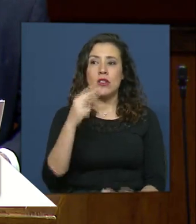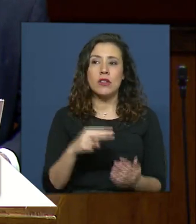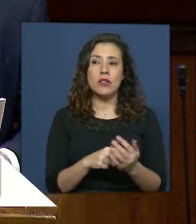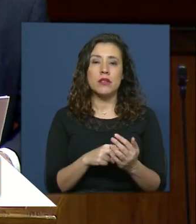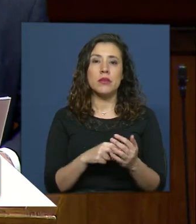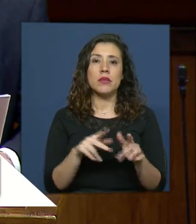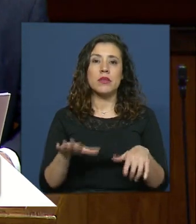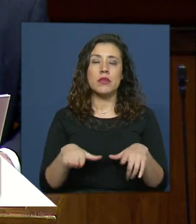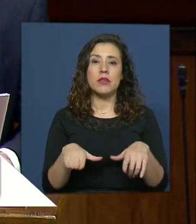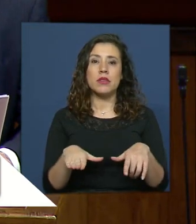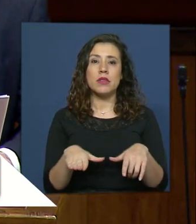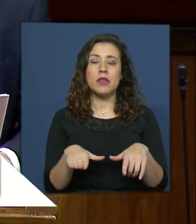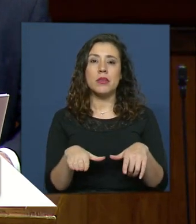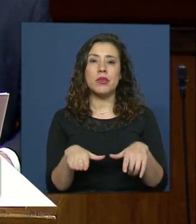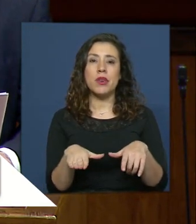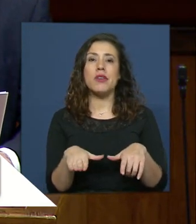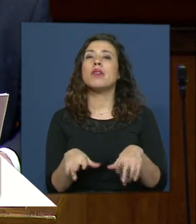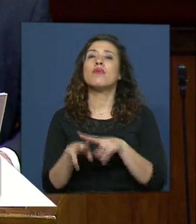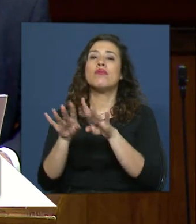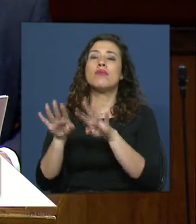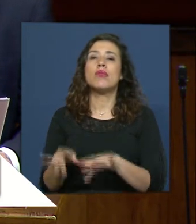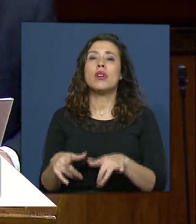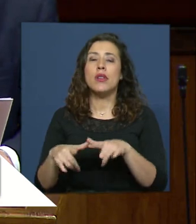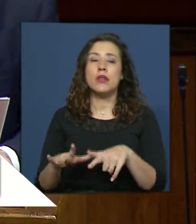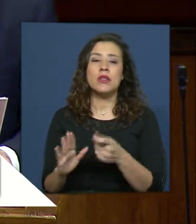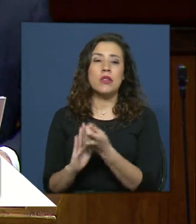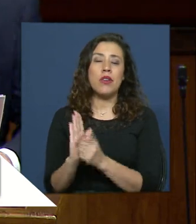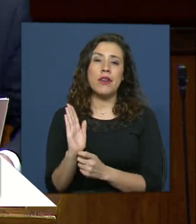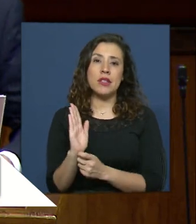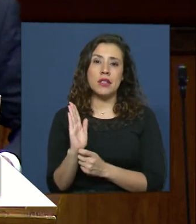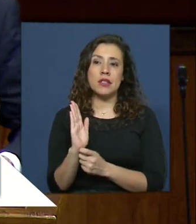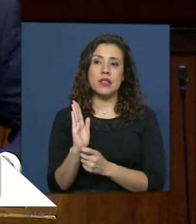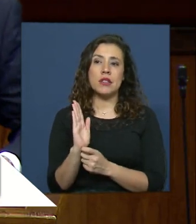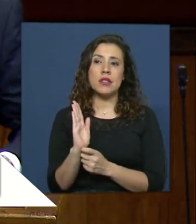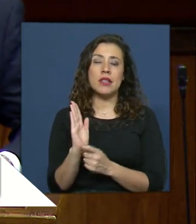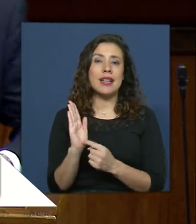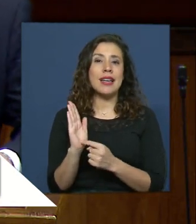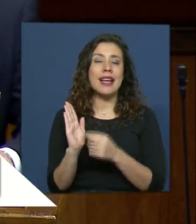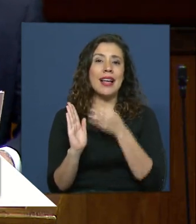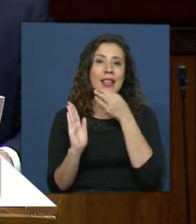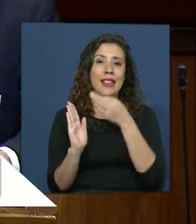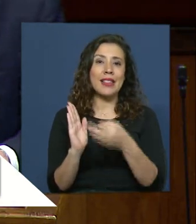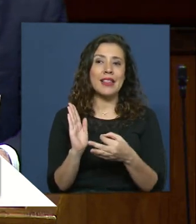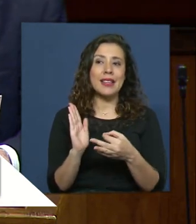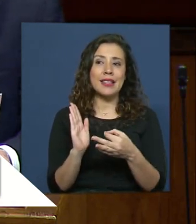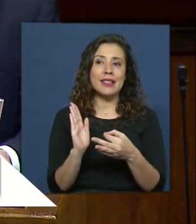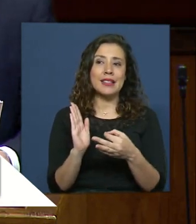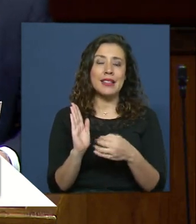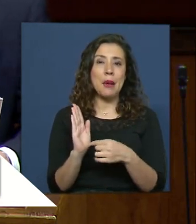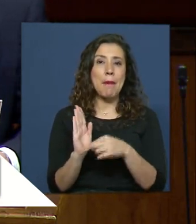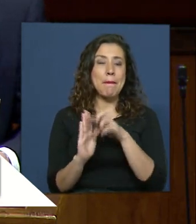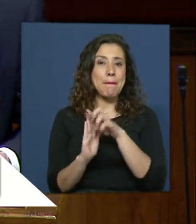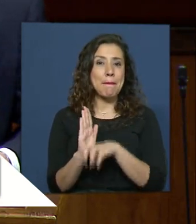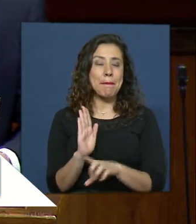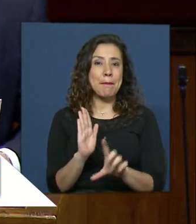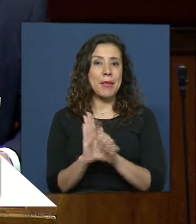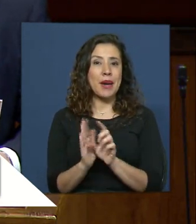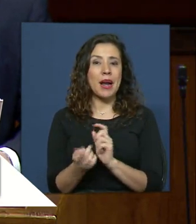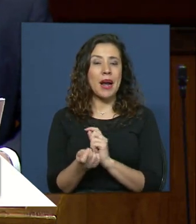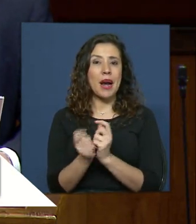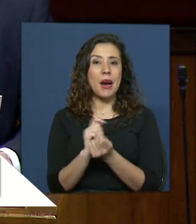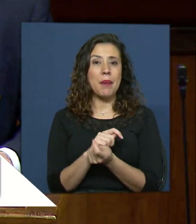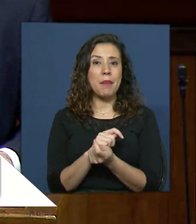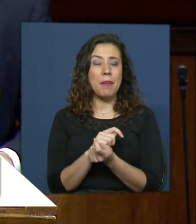2017, elaborado por la Dirección de Presupuestos, en la cual señala que este proyecto de ley que